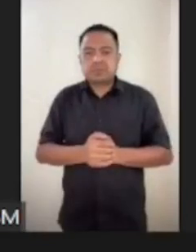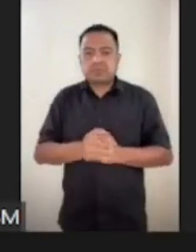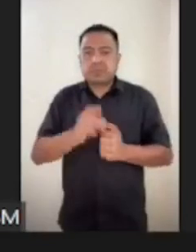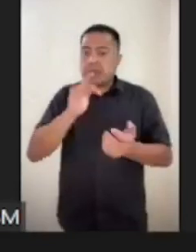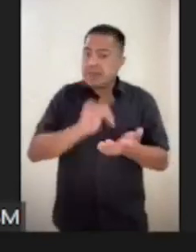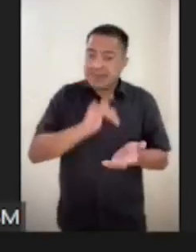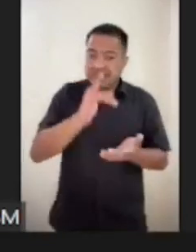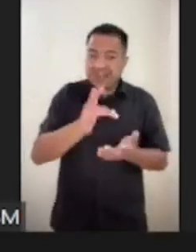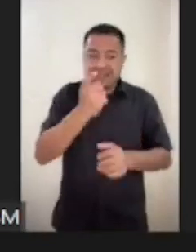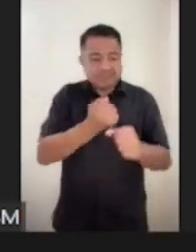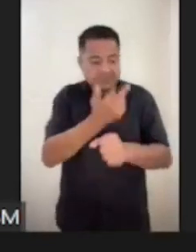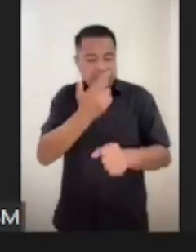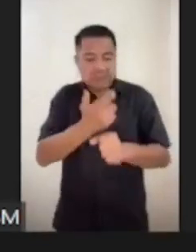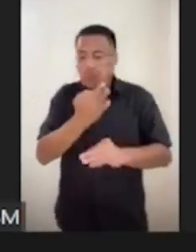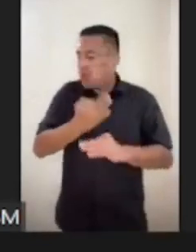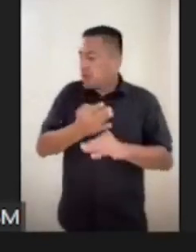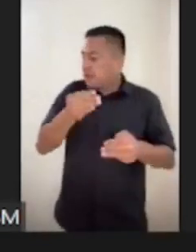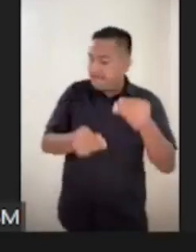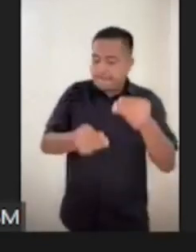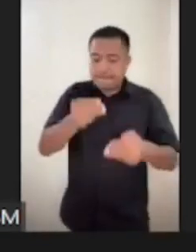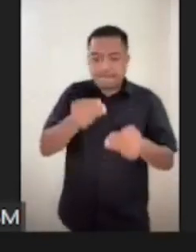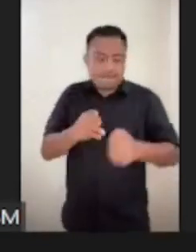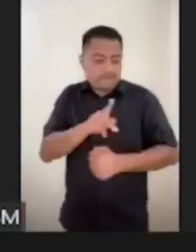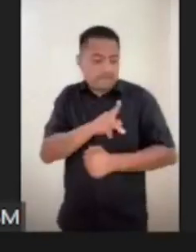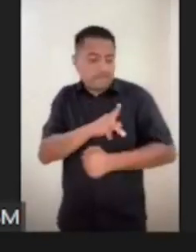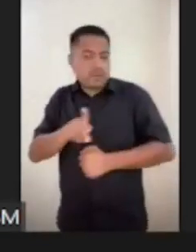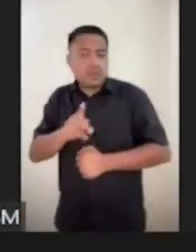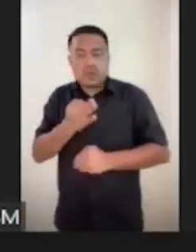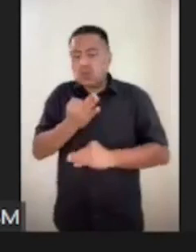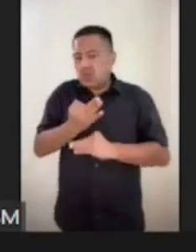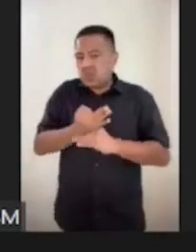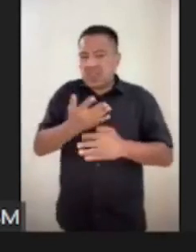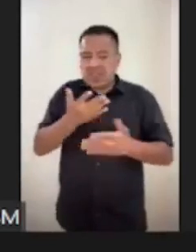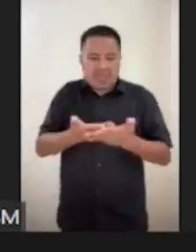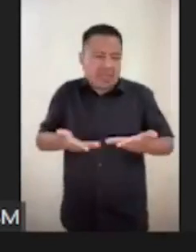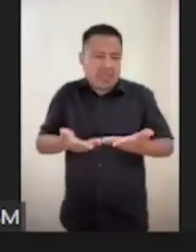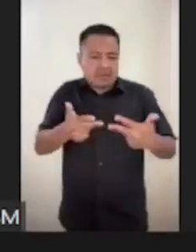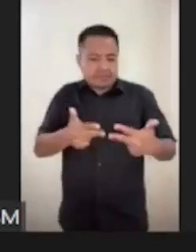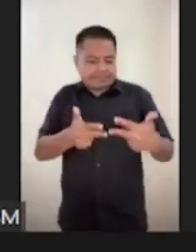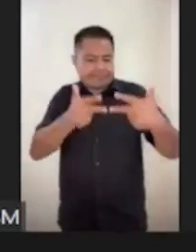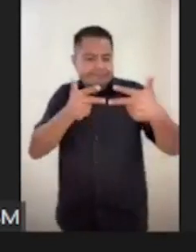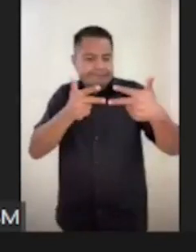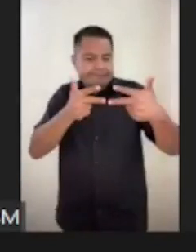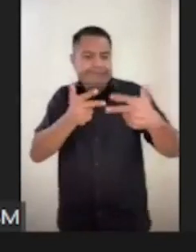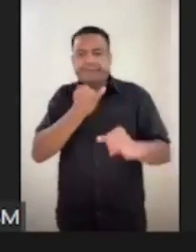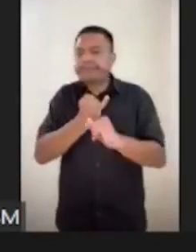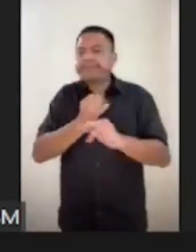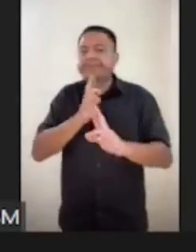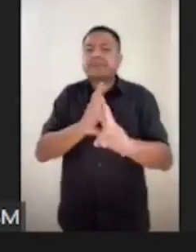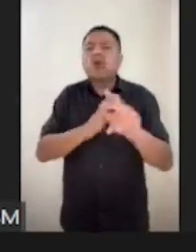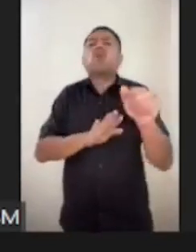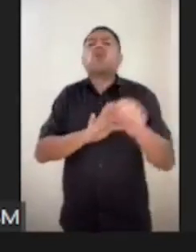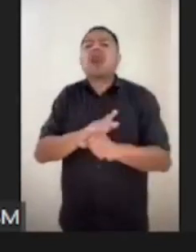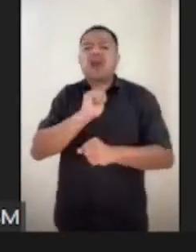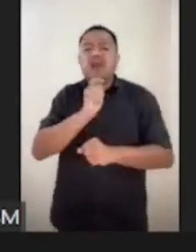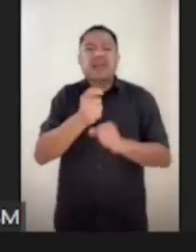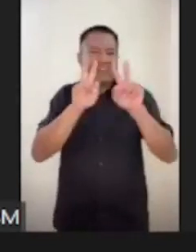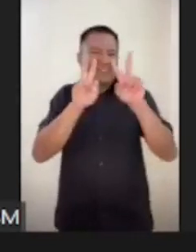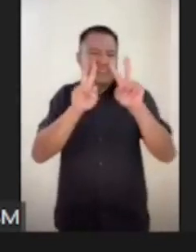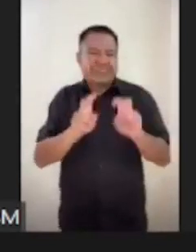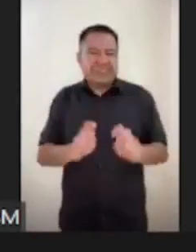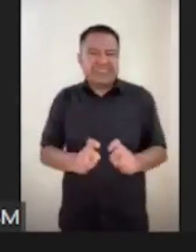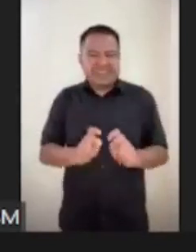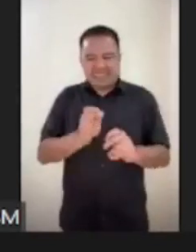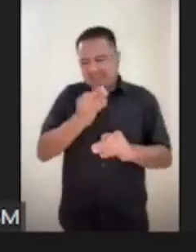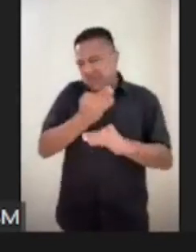Gracias, secretario. Magistradas, magistrado, en la presente sesión de resolución, las cuentas y los